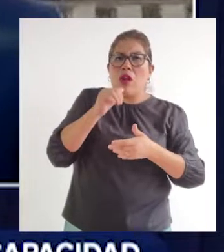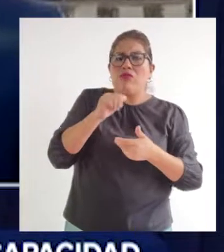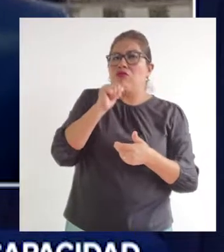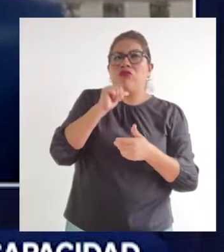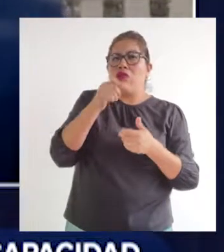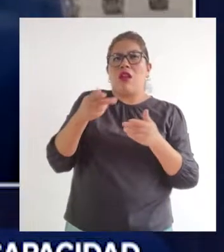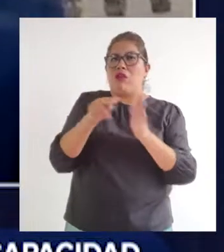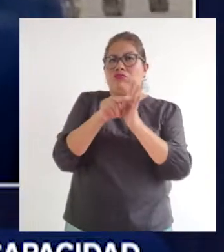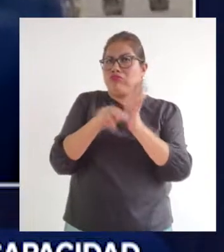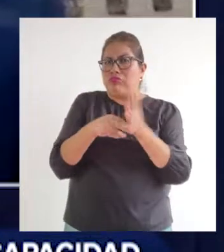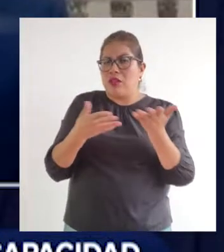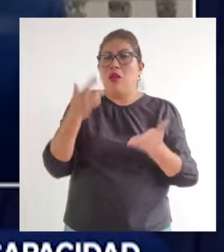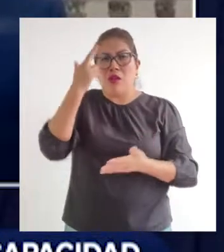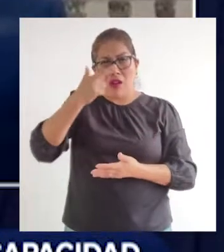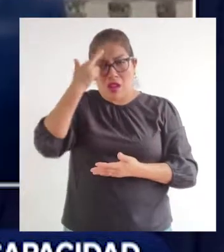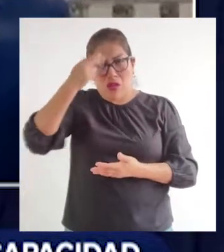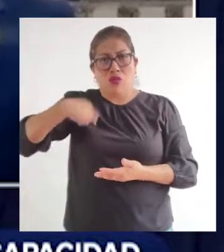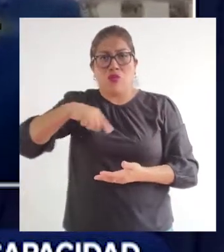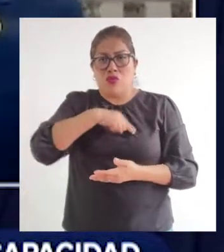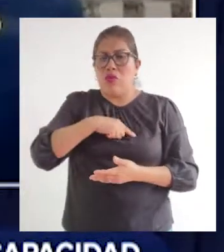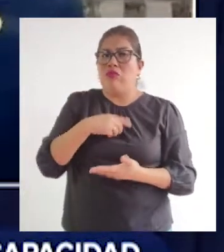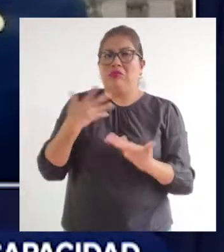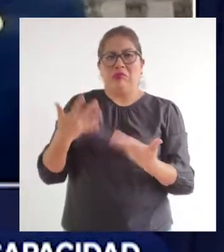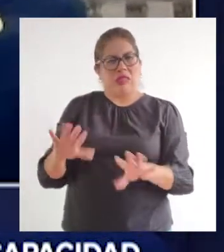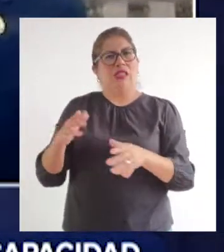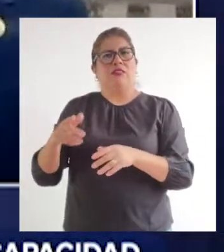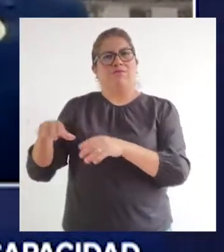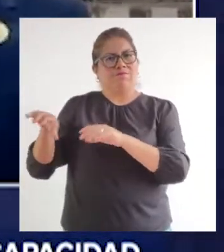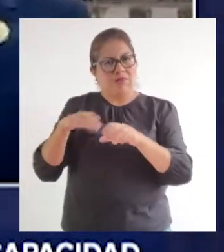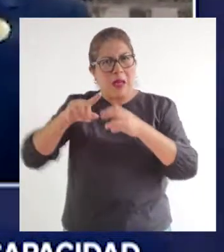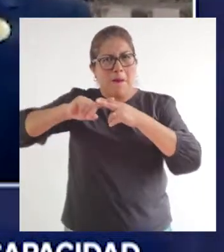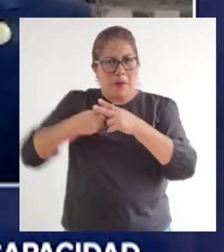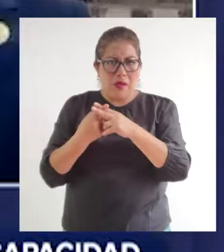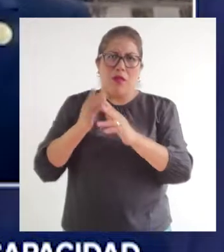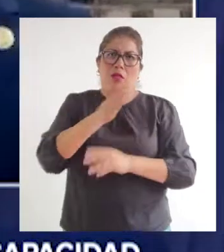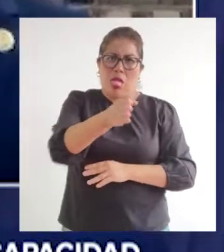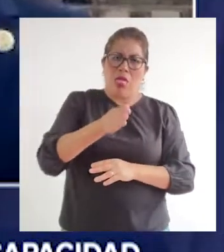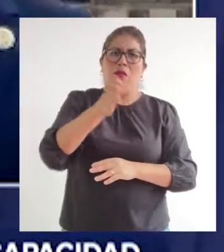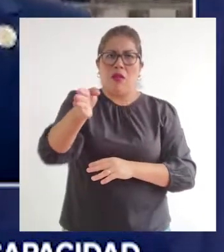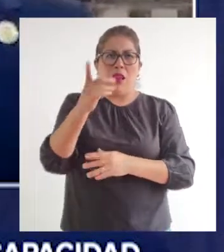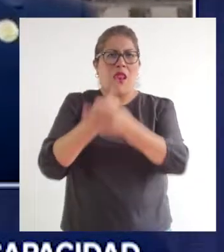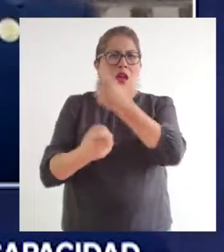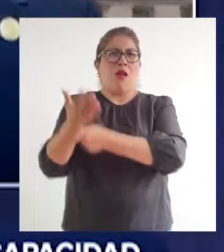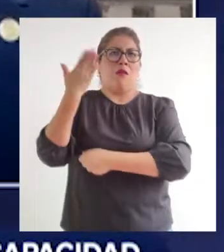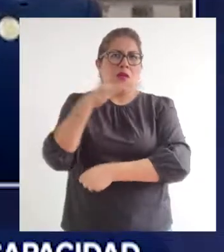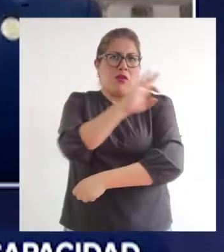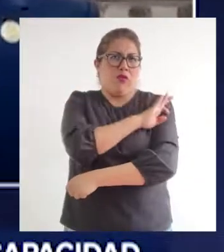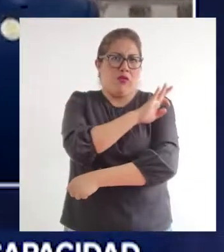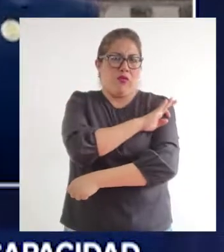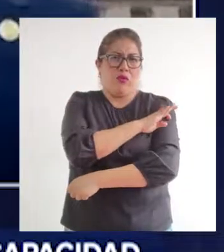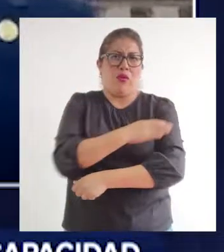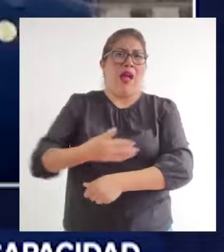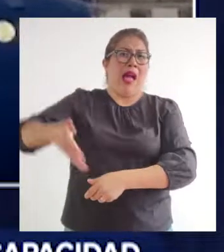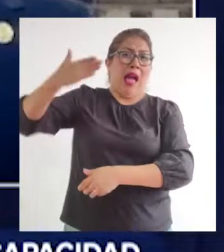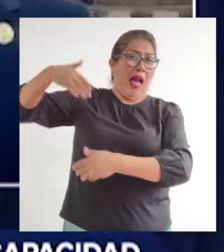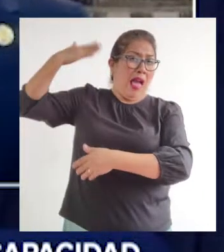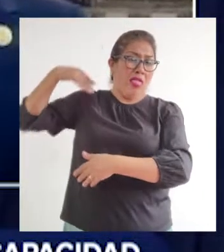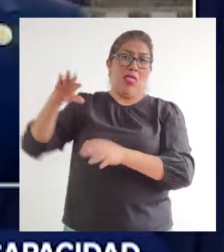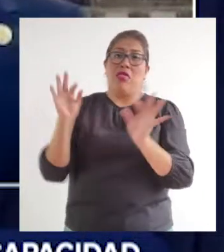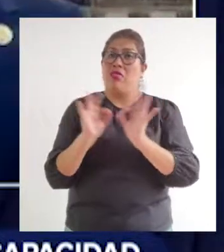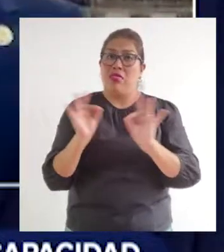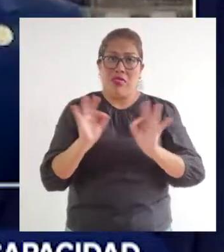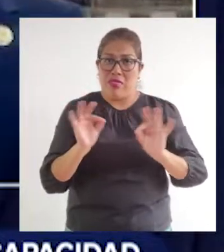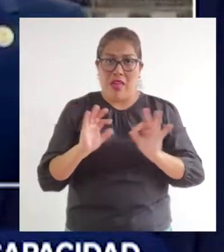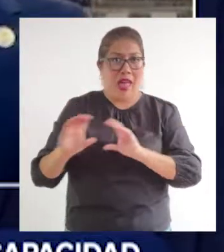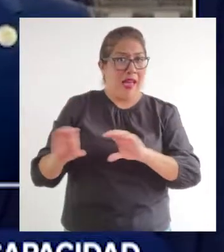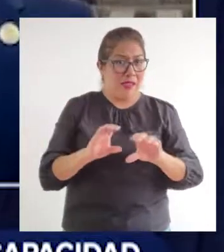leyes. Claro. Por eso es que estamos iniciando las actividades de fiscalización desde el año pasado, cosa que jamás en la historia del CONADIS había